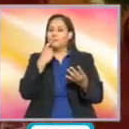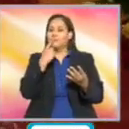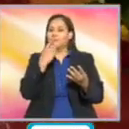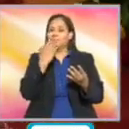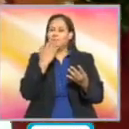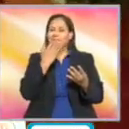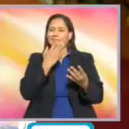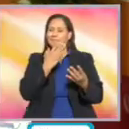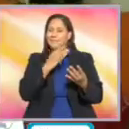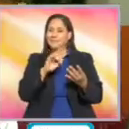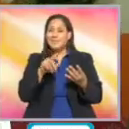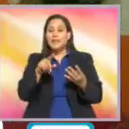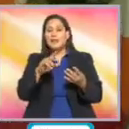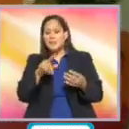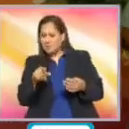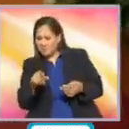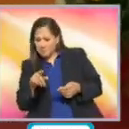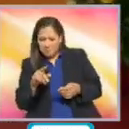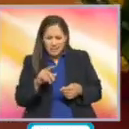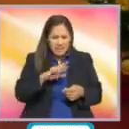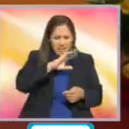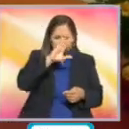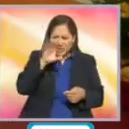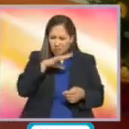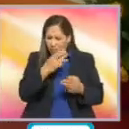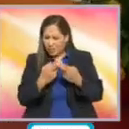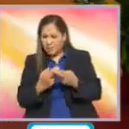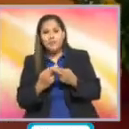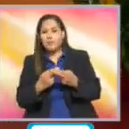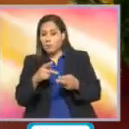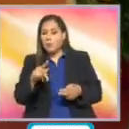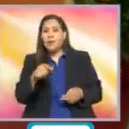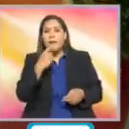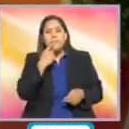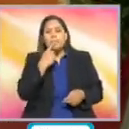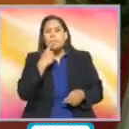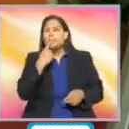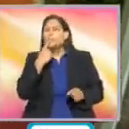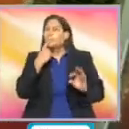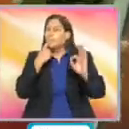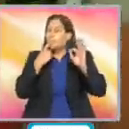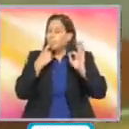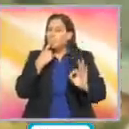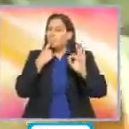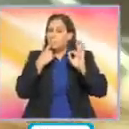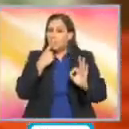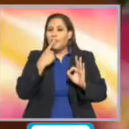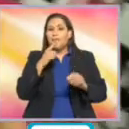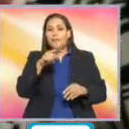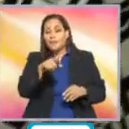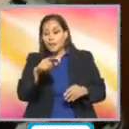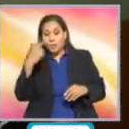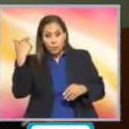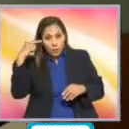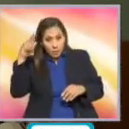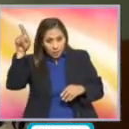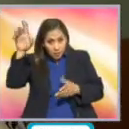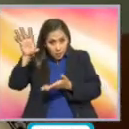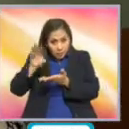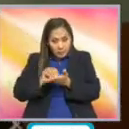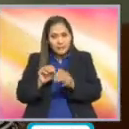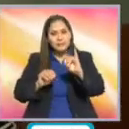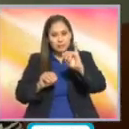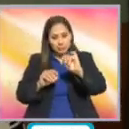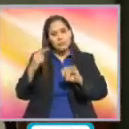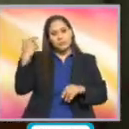aunque se ve pura cebolla, pero tiene un sabor muy rico. Ajá, ¿Y eso es propio de Guadalajara? Sí, bueno,